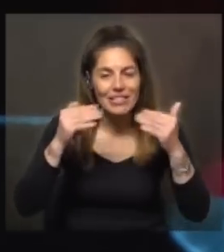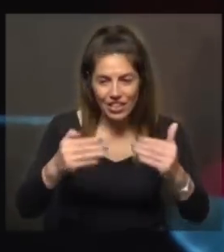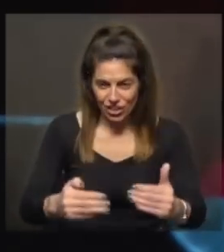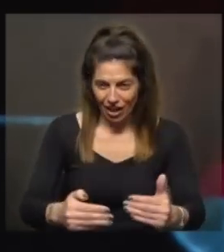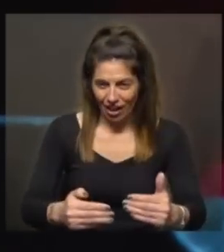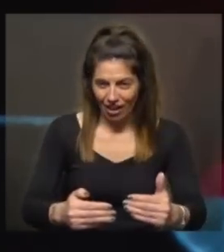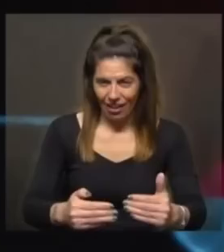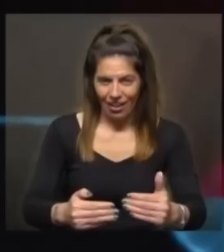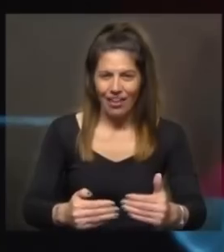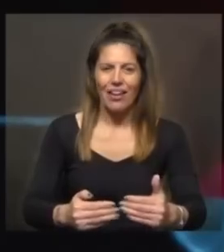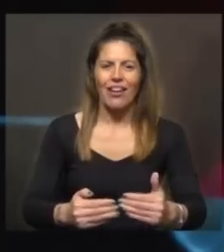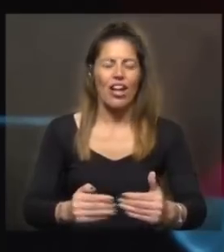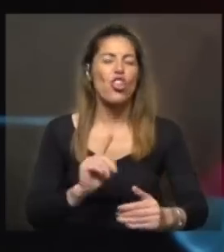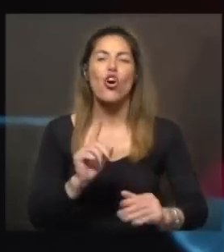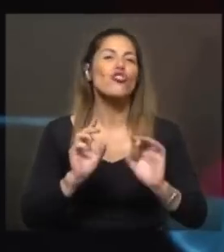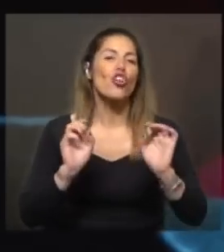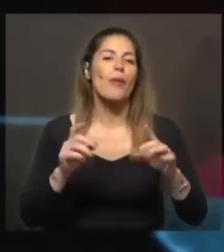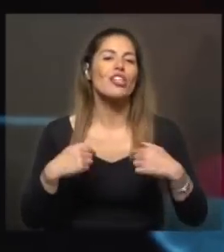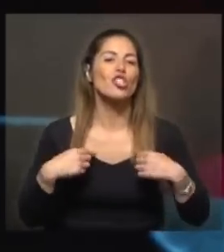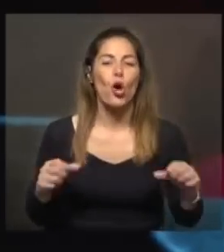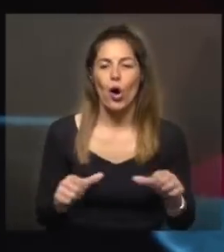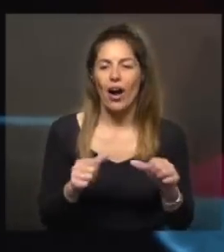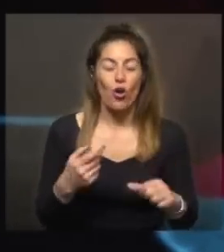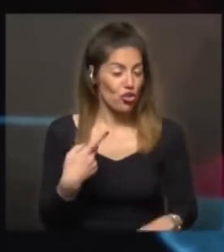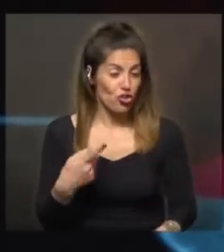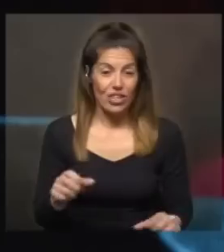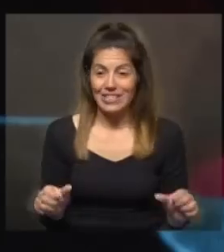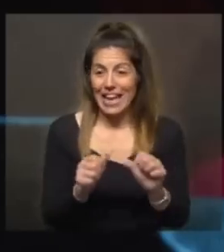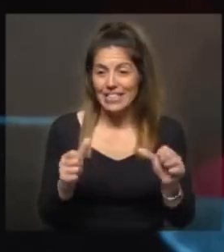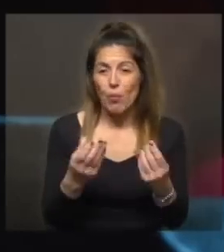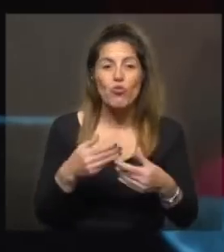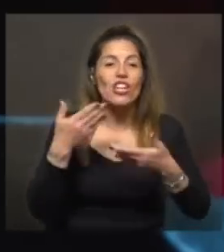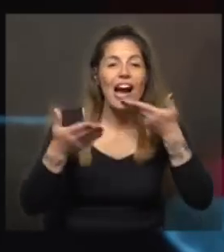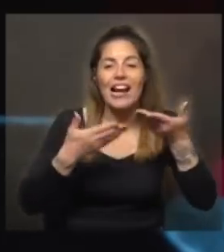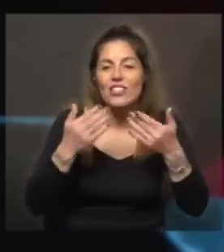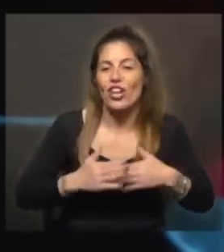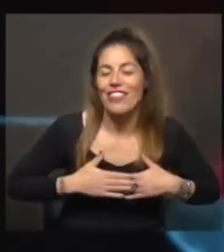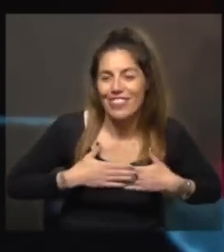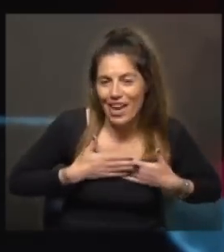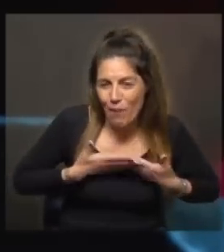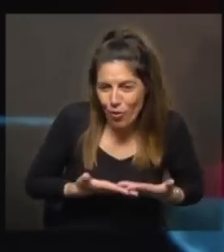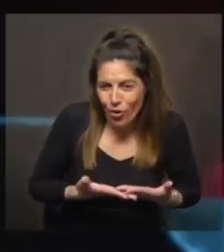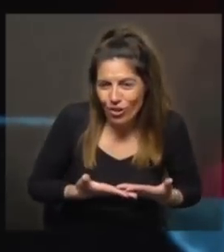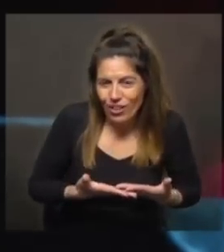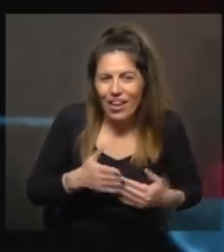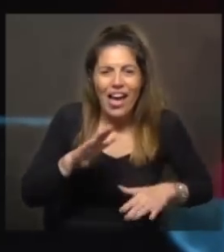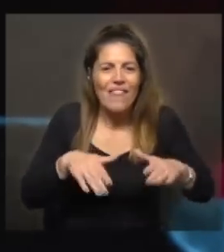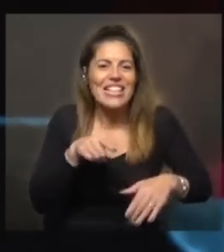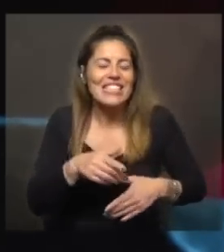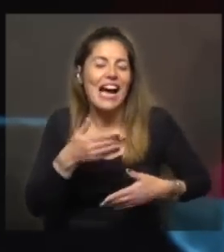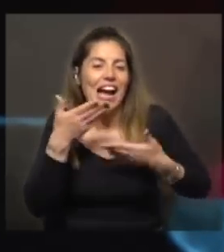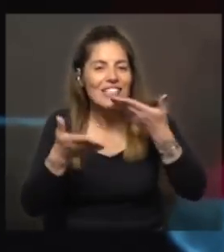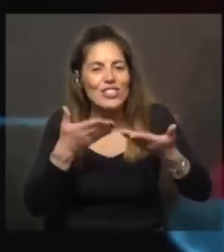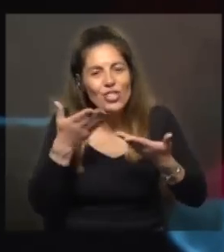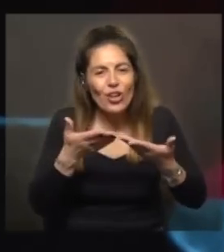bueno de solo yo hago dos otras hacemos un montón de canciones de amor en las cuales muchas veces esas canciones